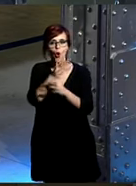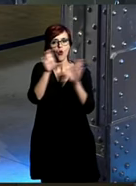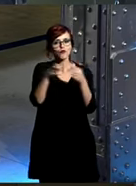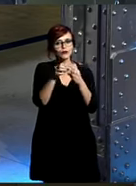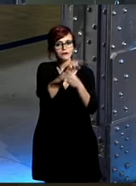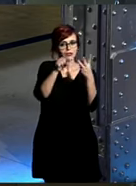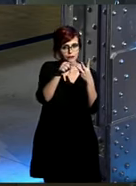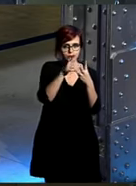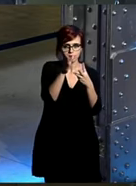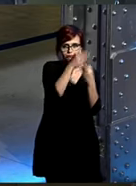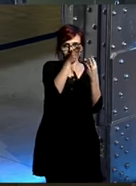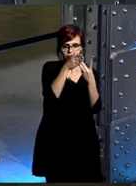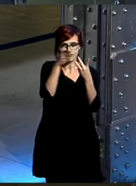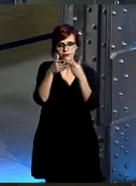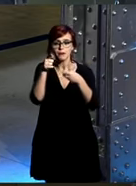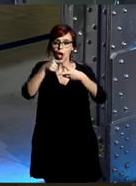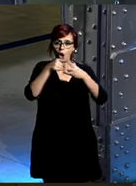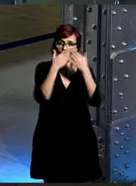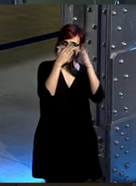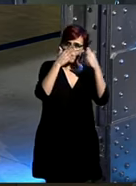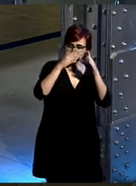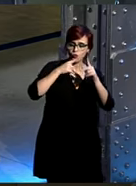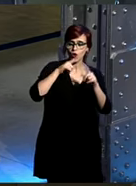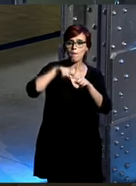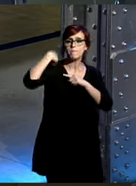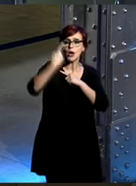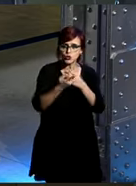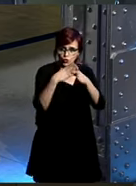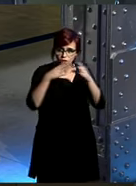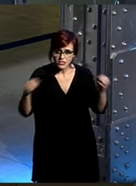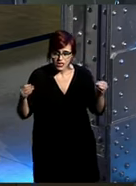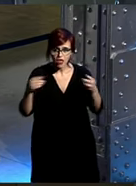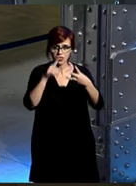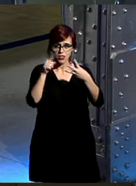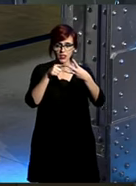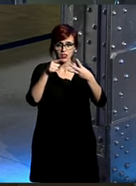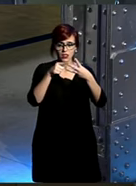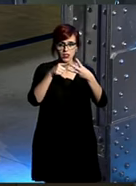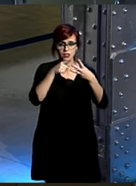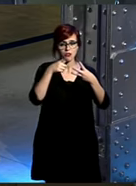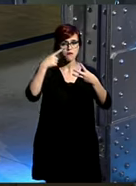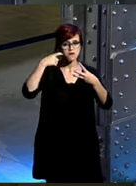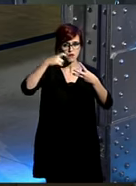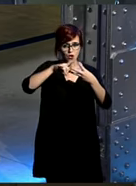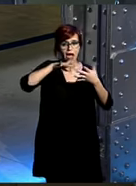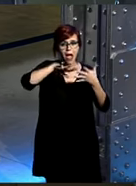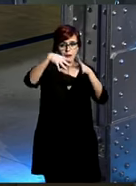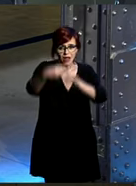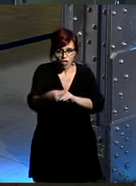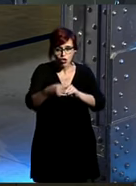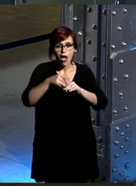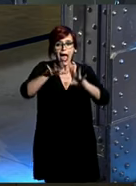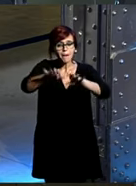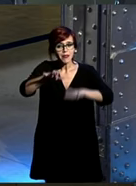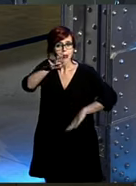libro empezó con el proyecto Facebook y la posuniversidad, siguió con Dubunk aplicado, Aprender para emprender,